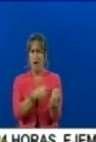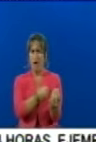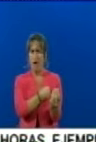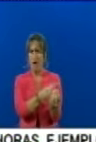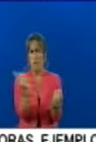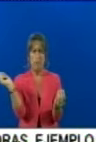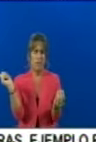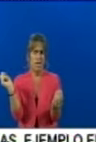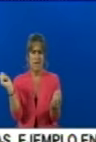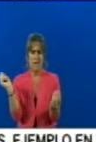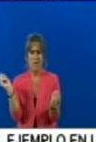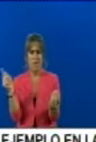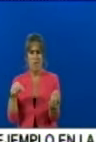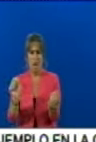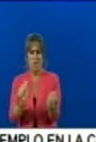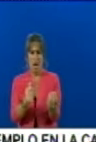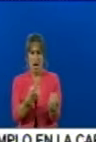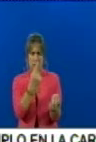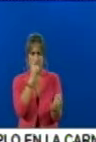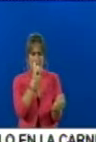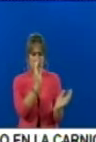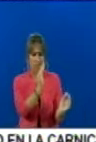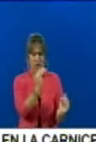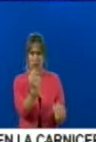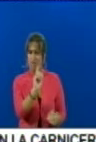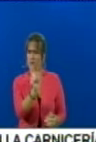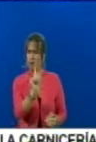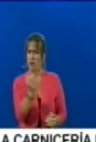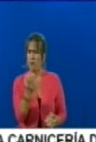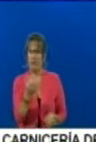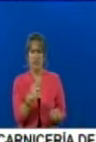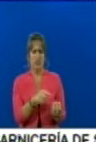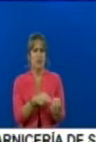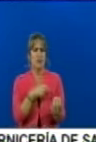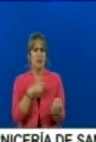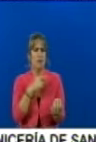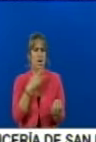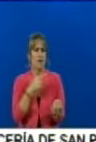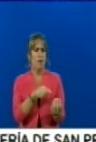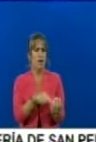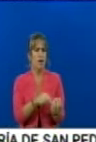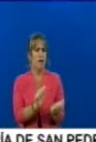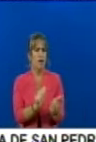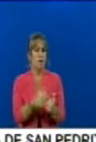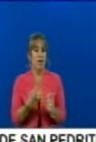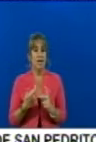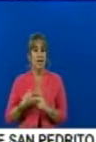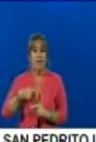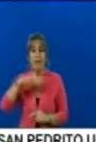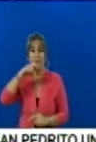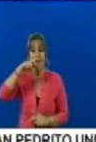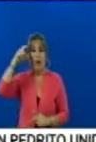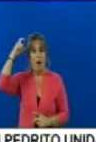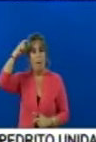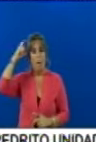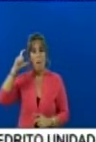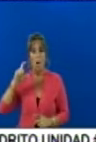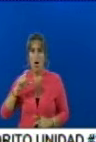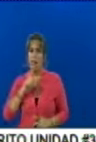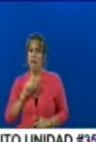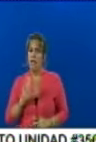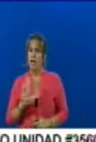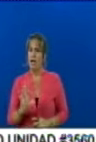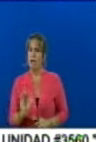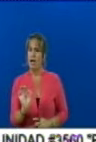reservaría el BAN para los niños. De manera que esa es la respuesta en el caso del BAN, y en el caso de la compota revisaremos de manera